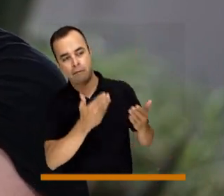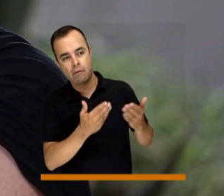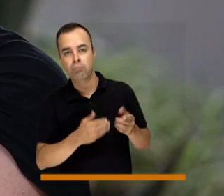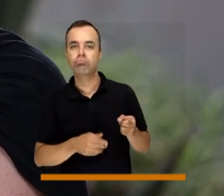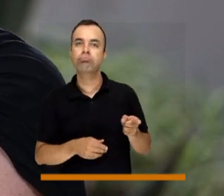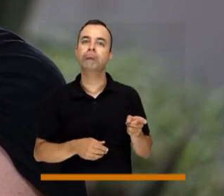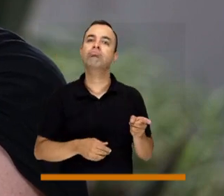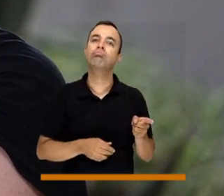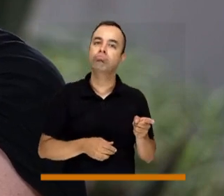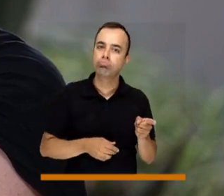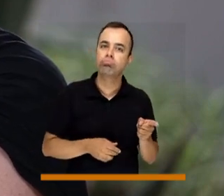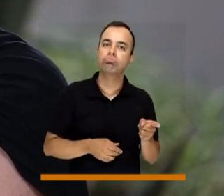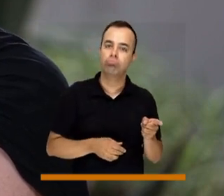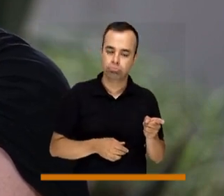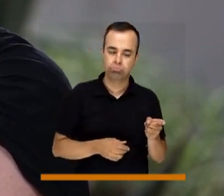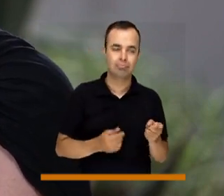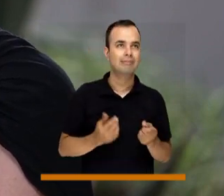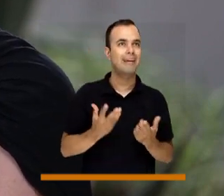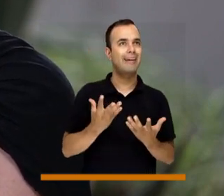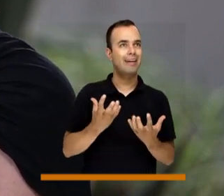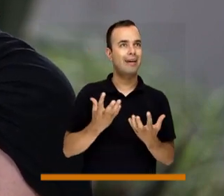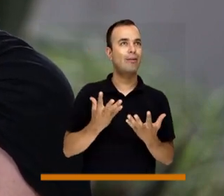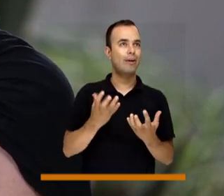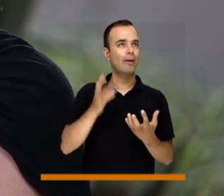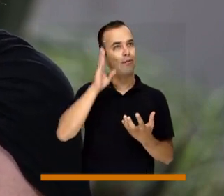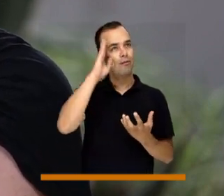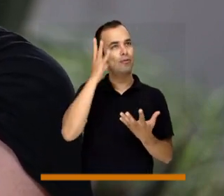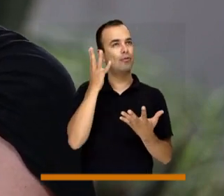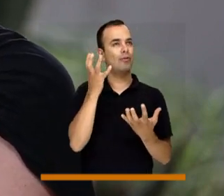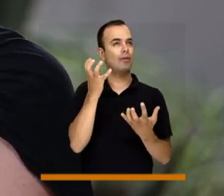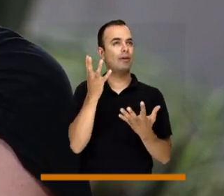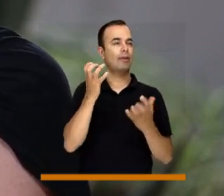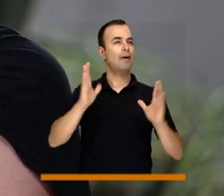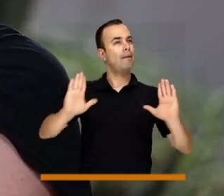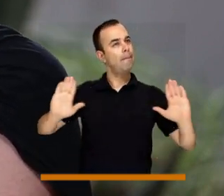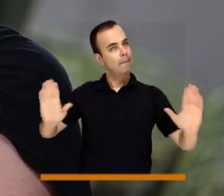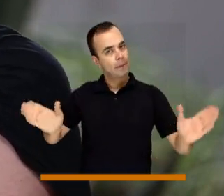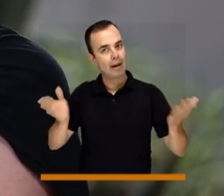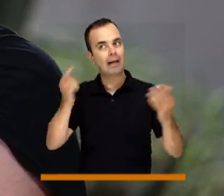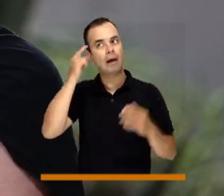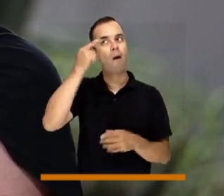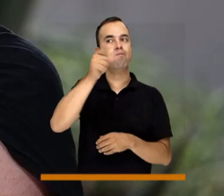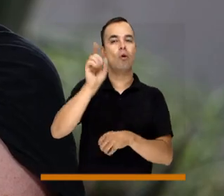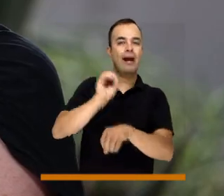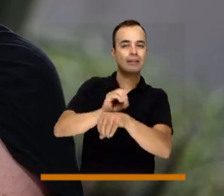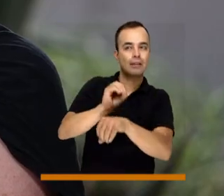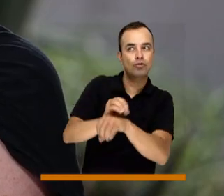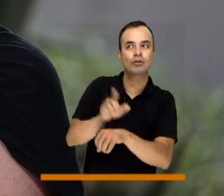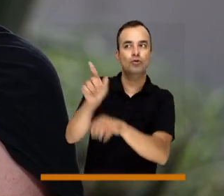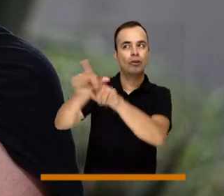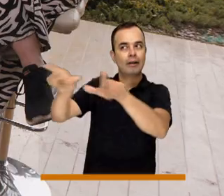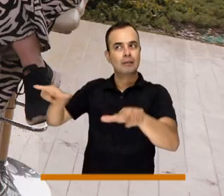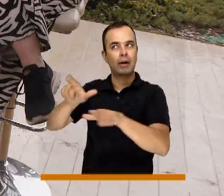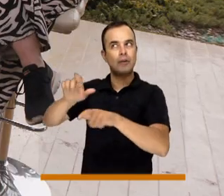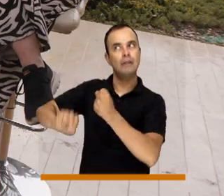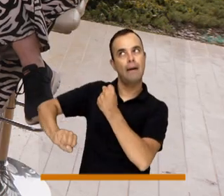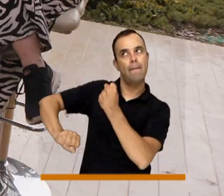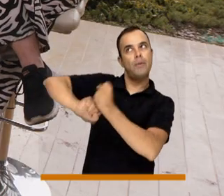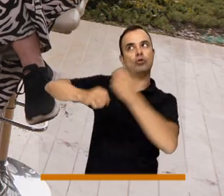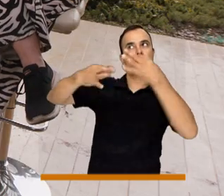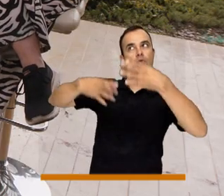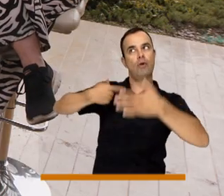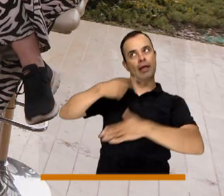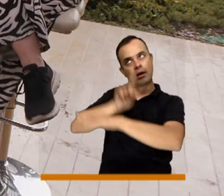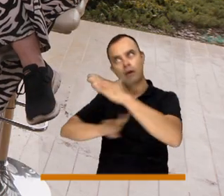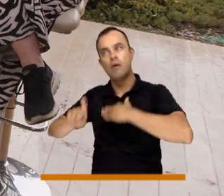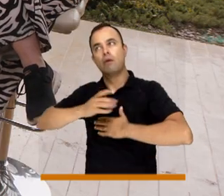son chicos que tienen esperanzas, porque saben que hay organizaciones y espacios que